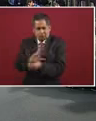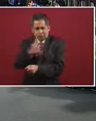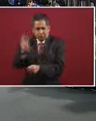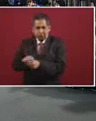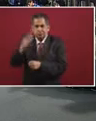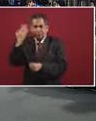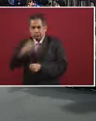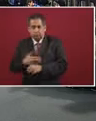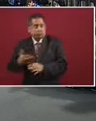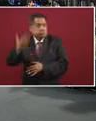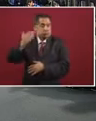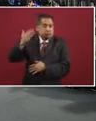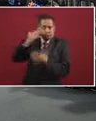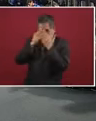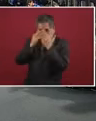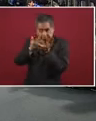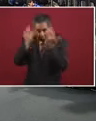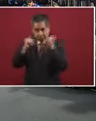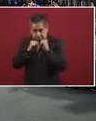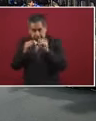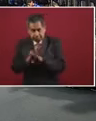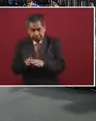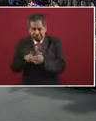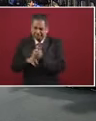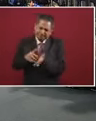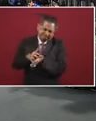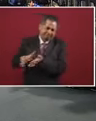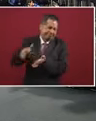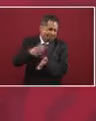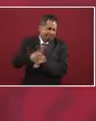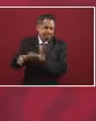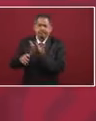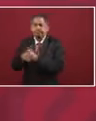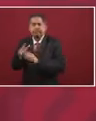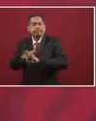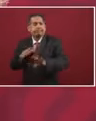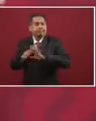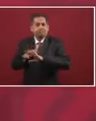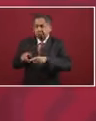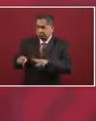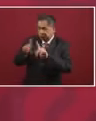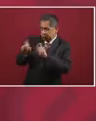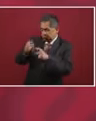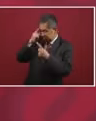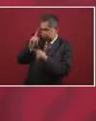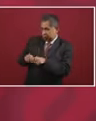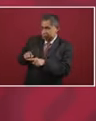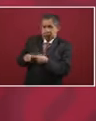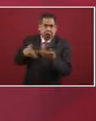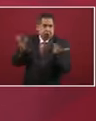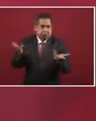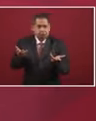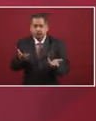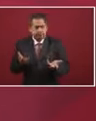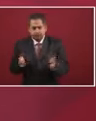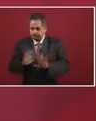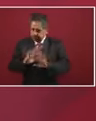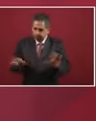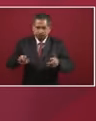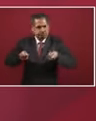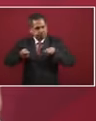Antes pues no sabíamos. Eran miles y miles y miles y miles de personas que no sabemos quiénes son. Entonces, eso es lo que se está